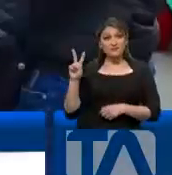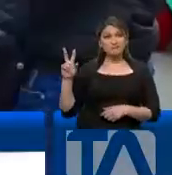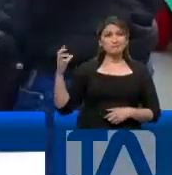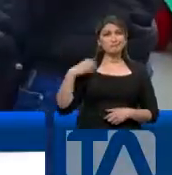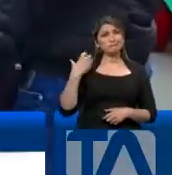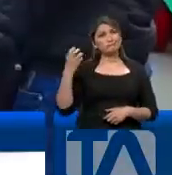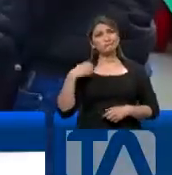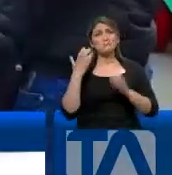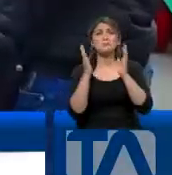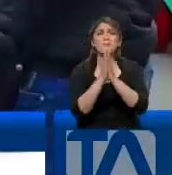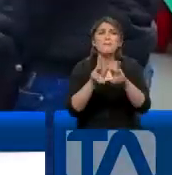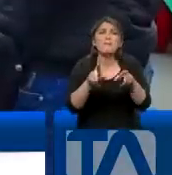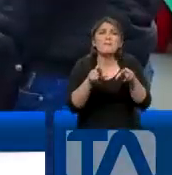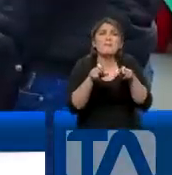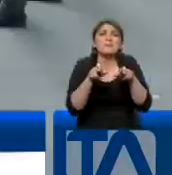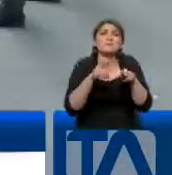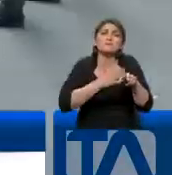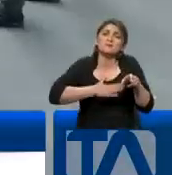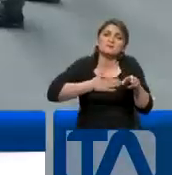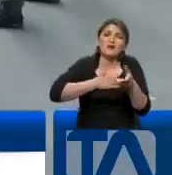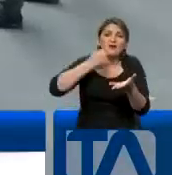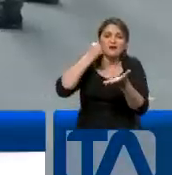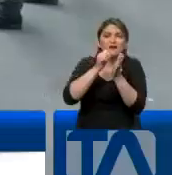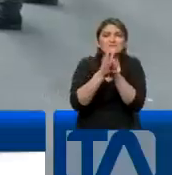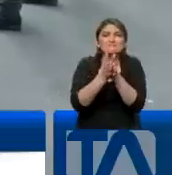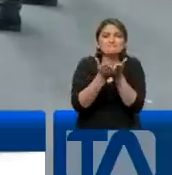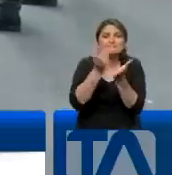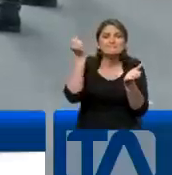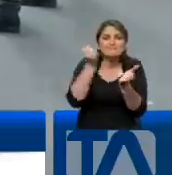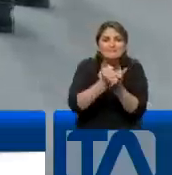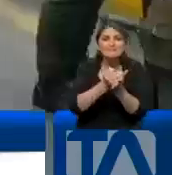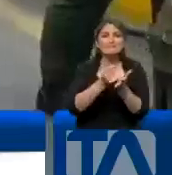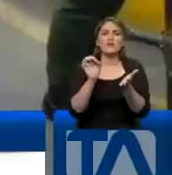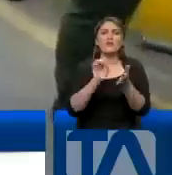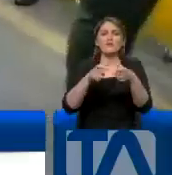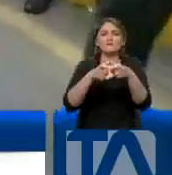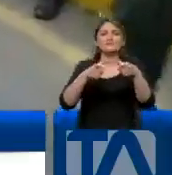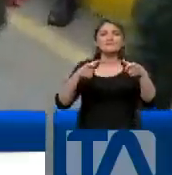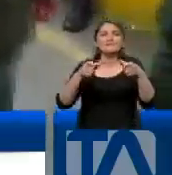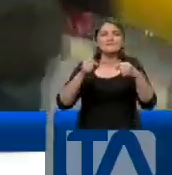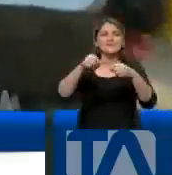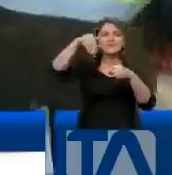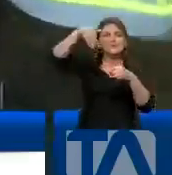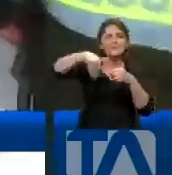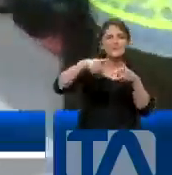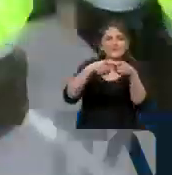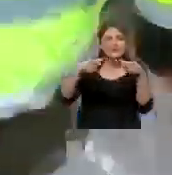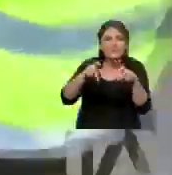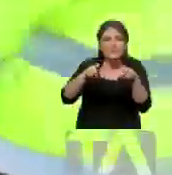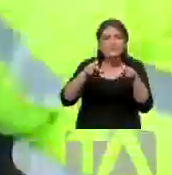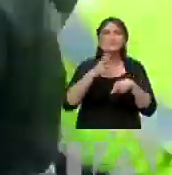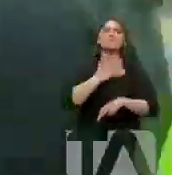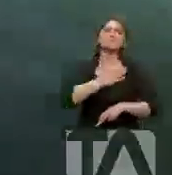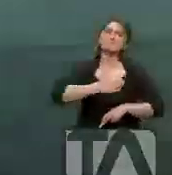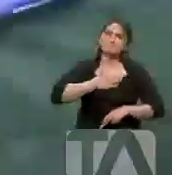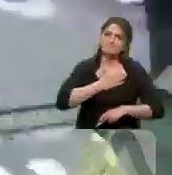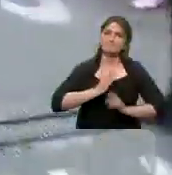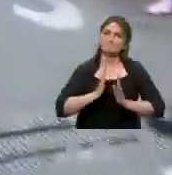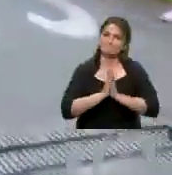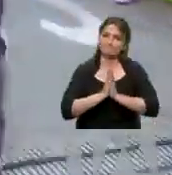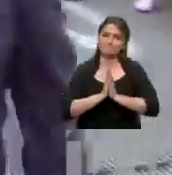prórroga para ingresar solo con pasaporte o tarjeta andina. En Rumichaca, Jairo Jacome Ortega, 24 horas.